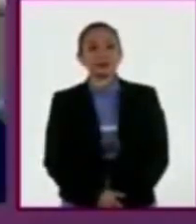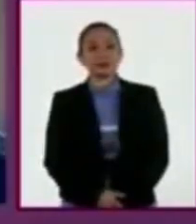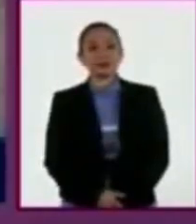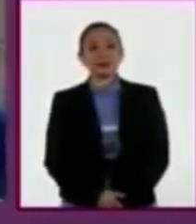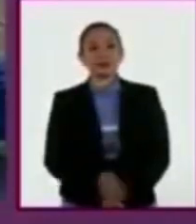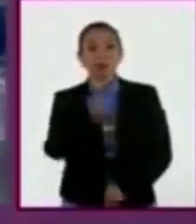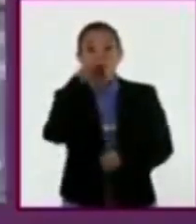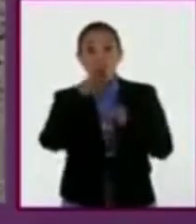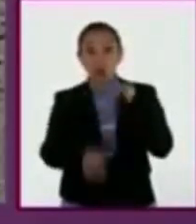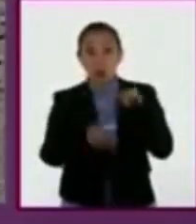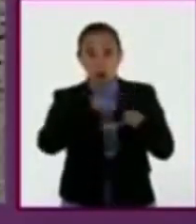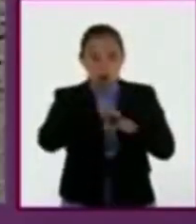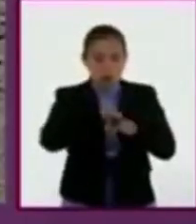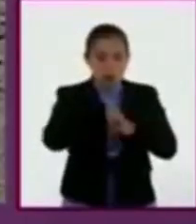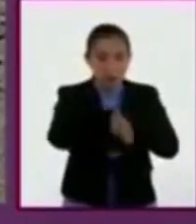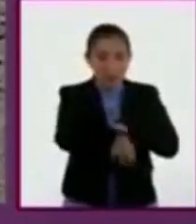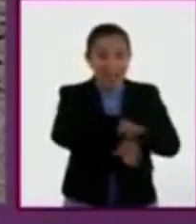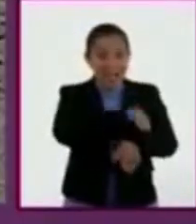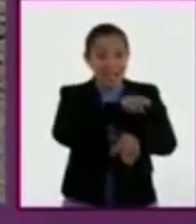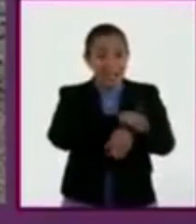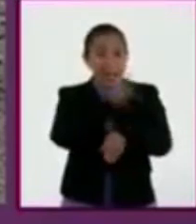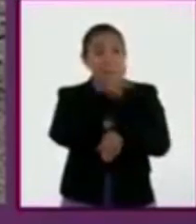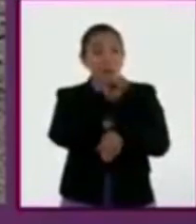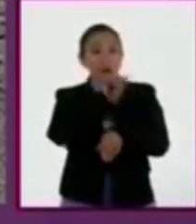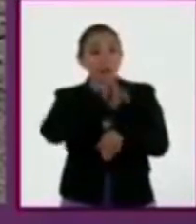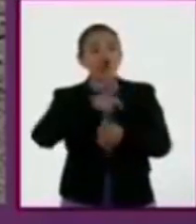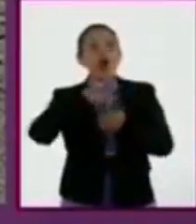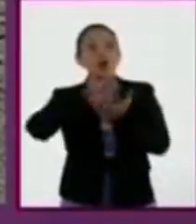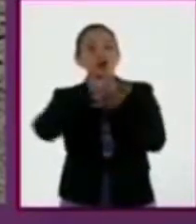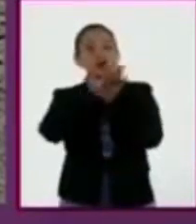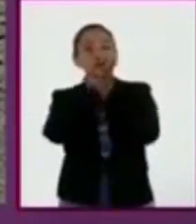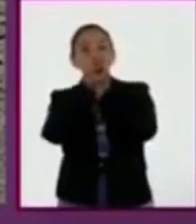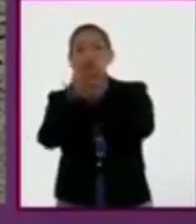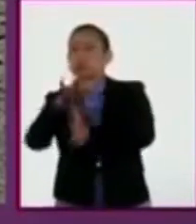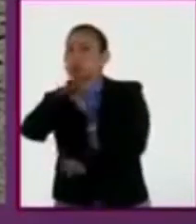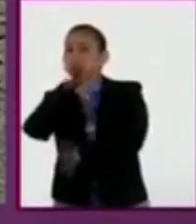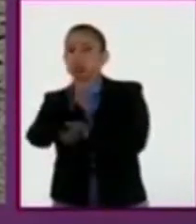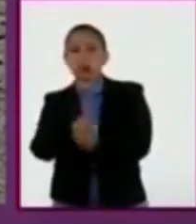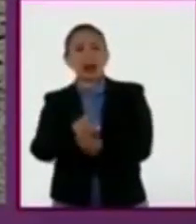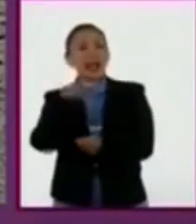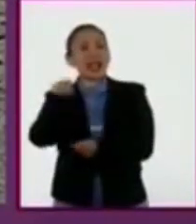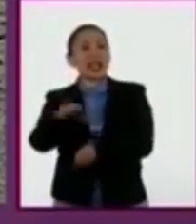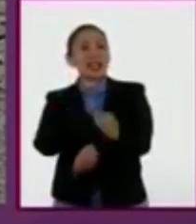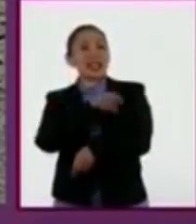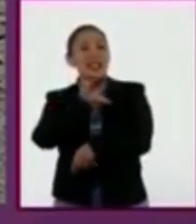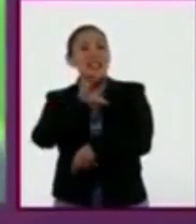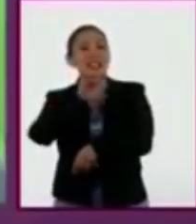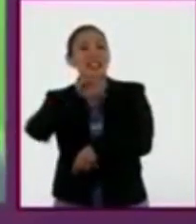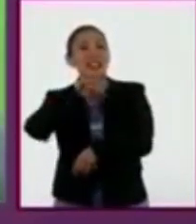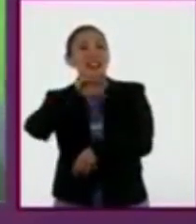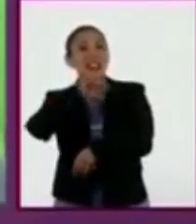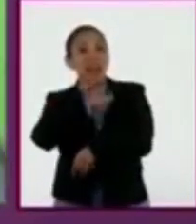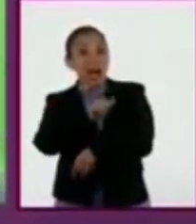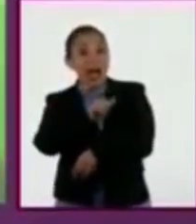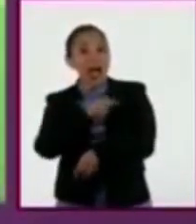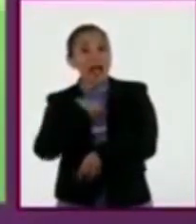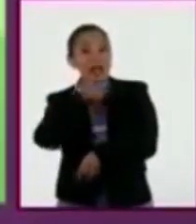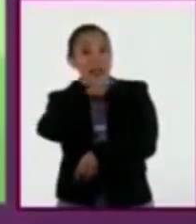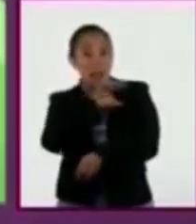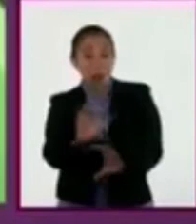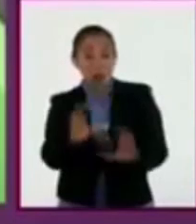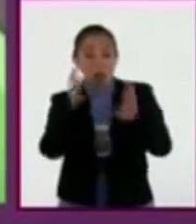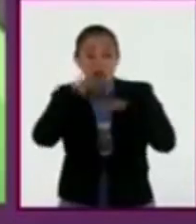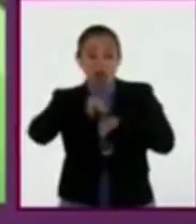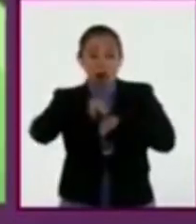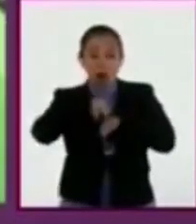Al final del recorrido, la energía potencial se ha transformado por completo en energía cinética y la rapidez de la